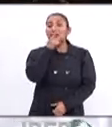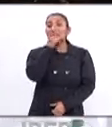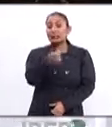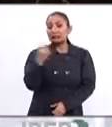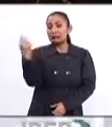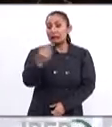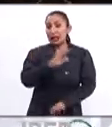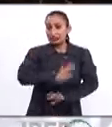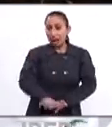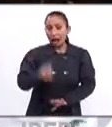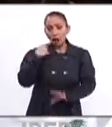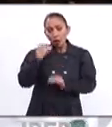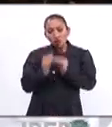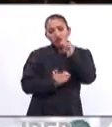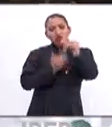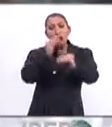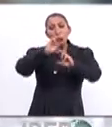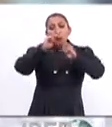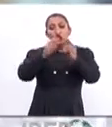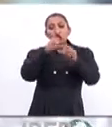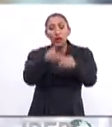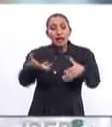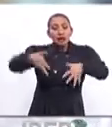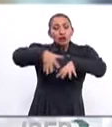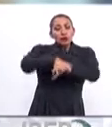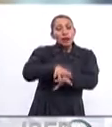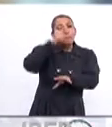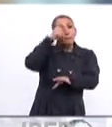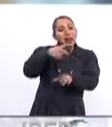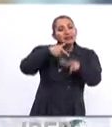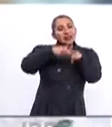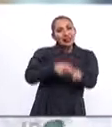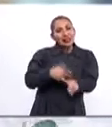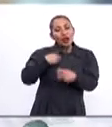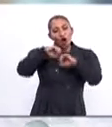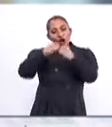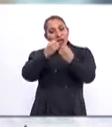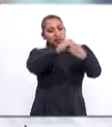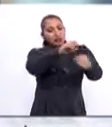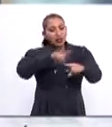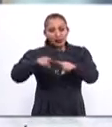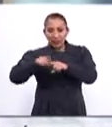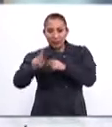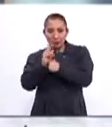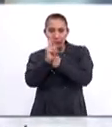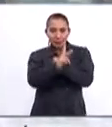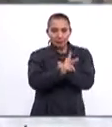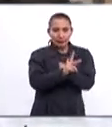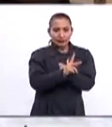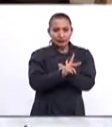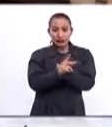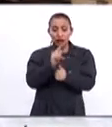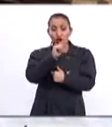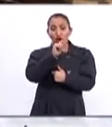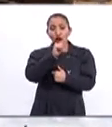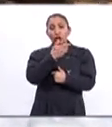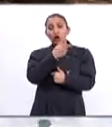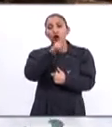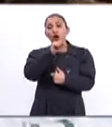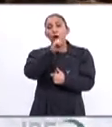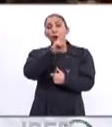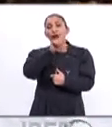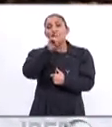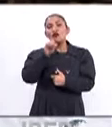que es necesario alcanzar un crecimiento global e incluyente para mantener los organismos multilaterales. En el Toronto Global